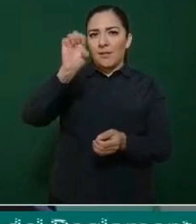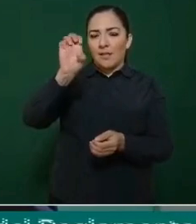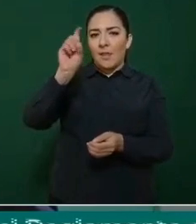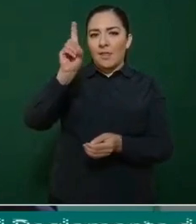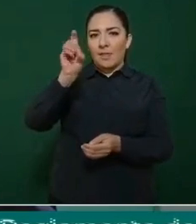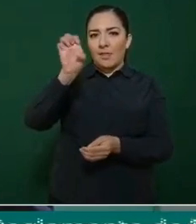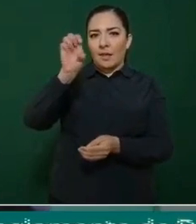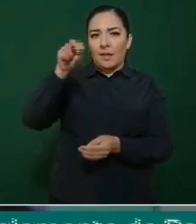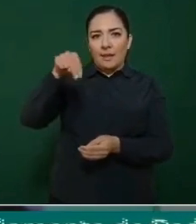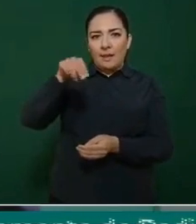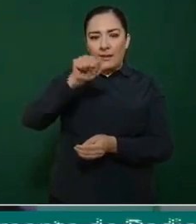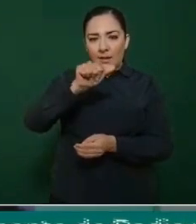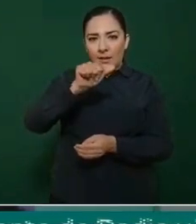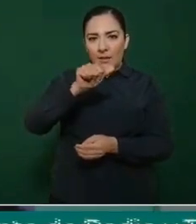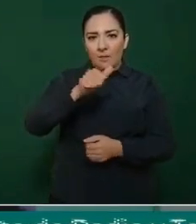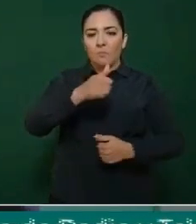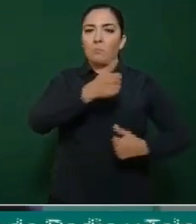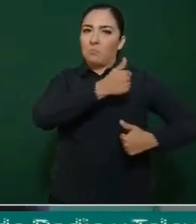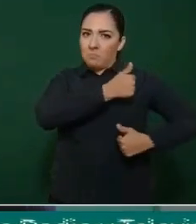y